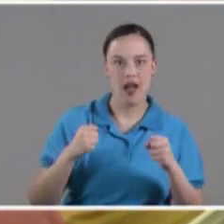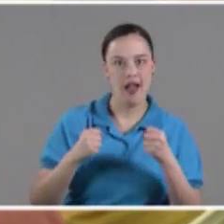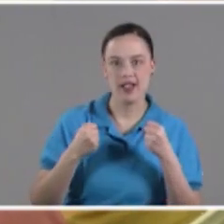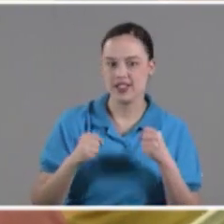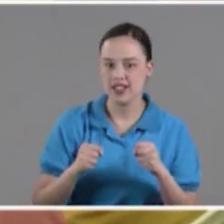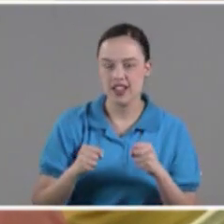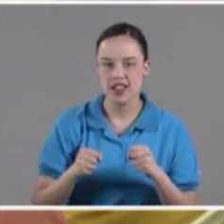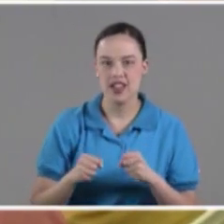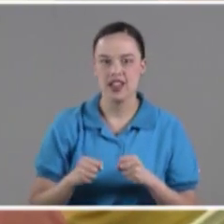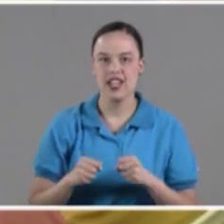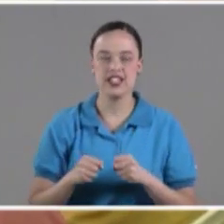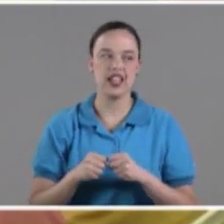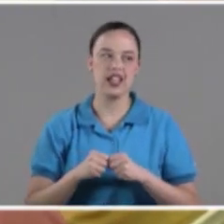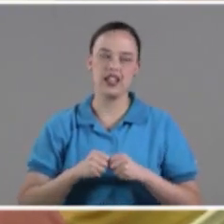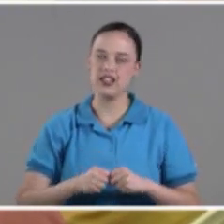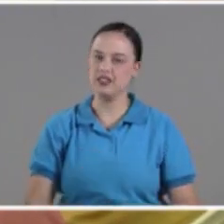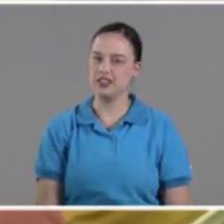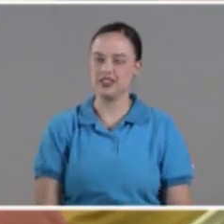no